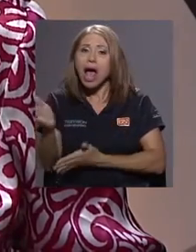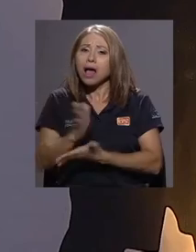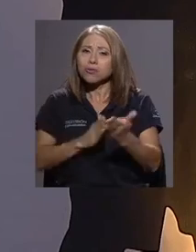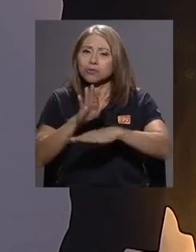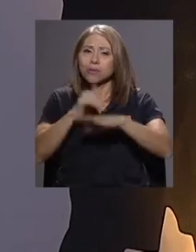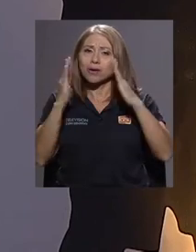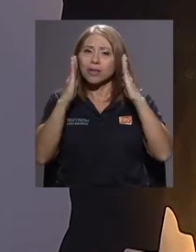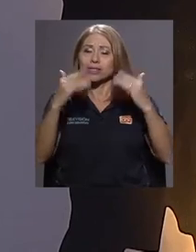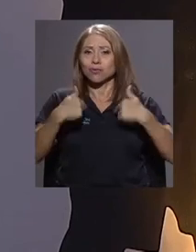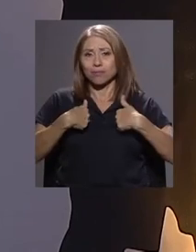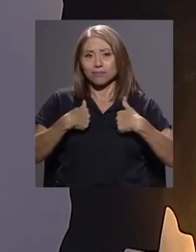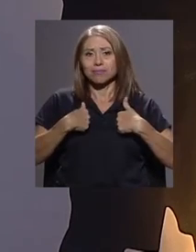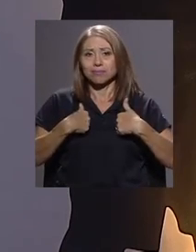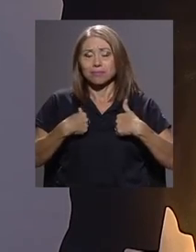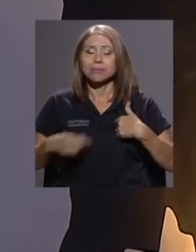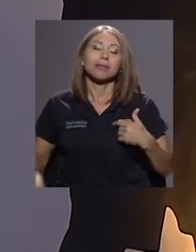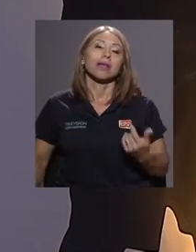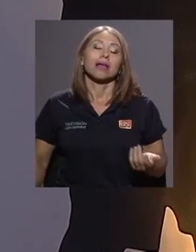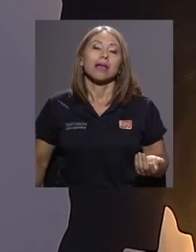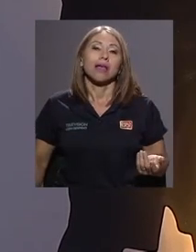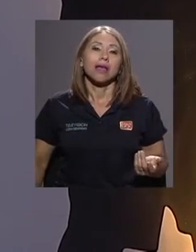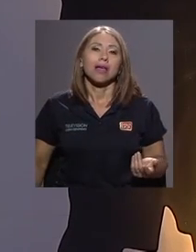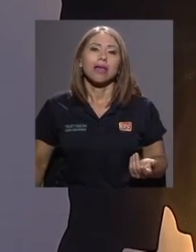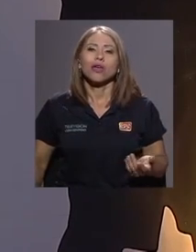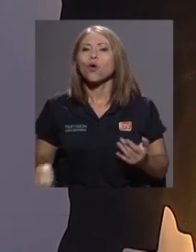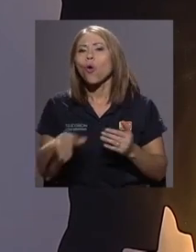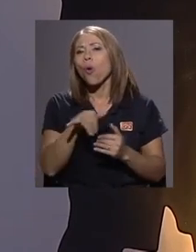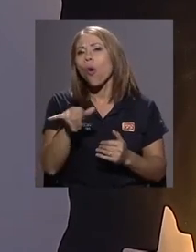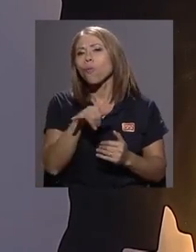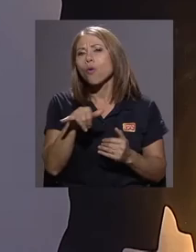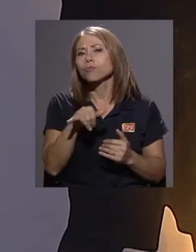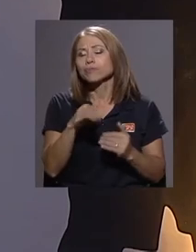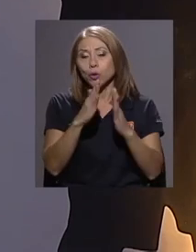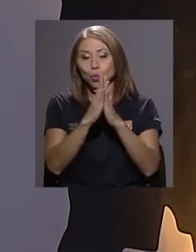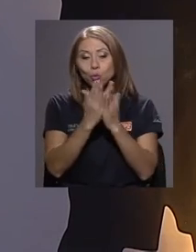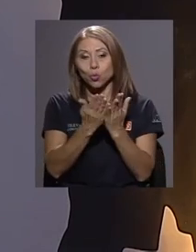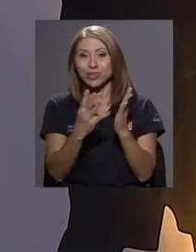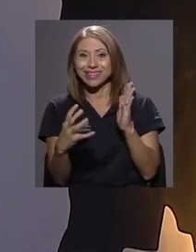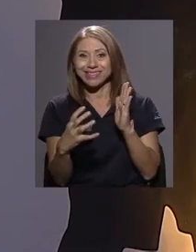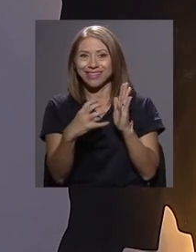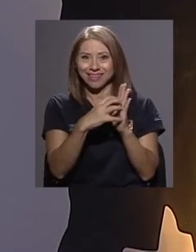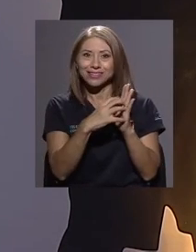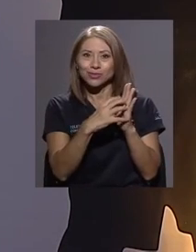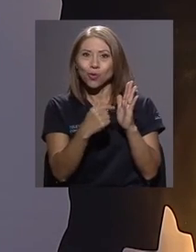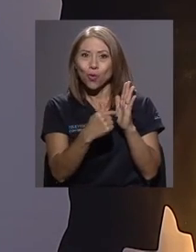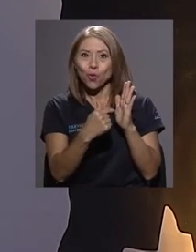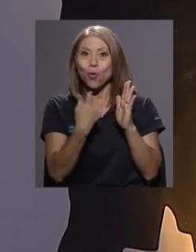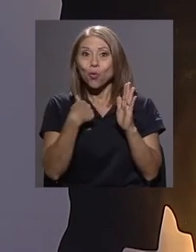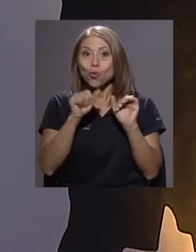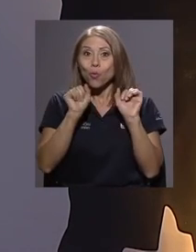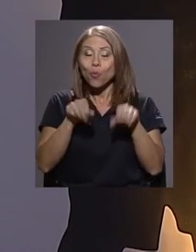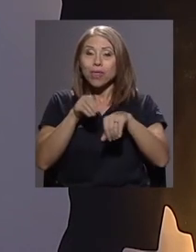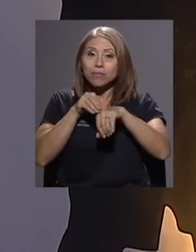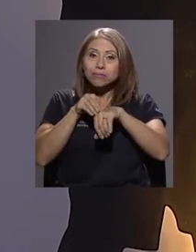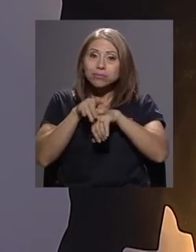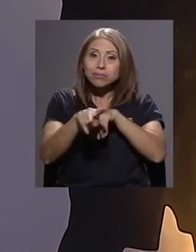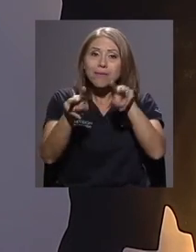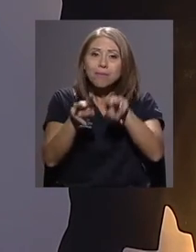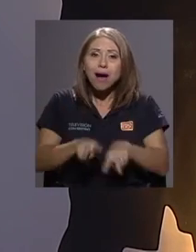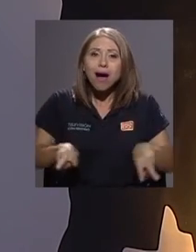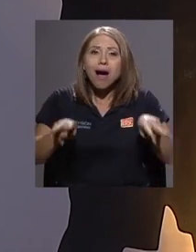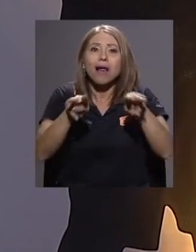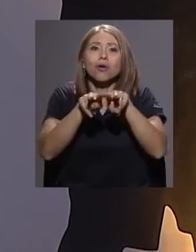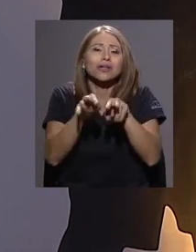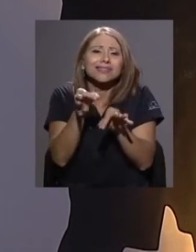mucho la atención y sobre todo como desde un texto uno puede trasladar valores tan sencillos como el